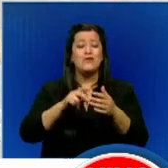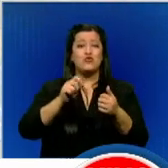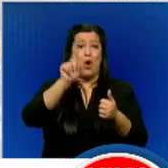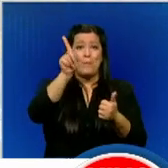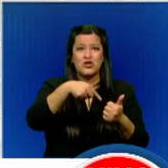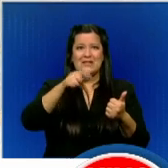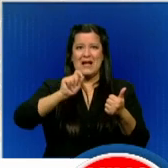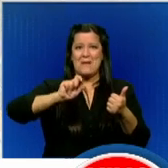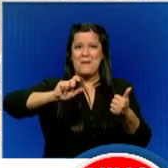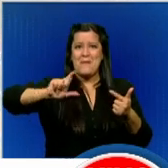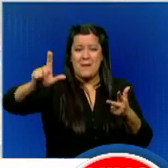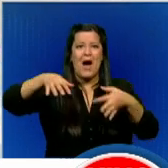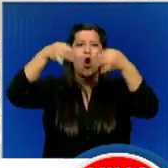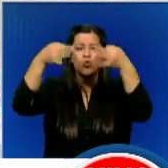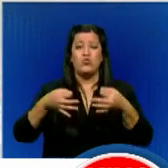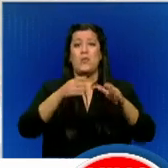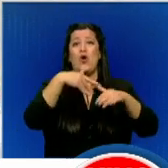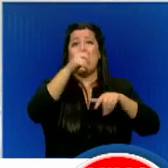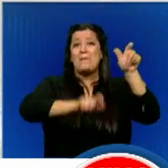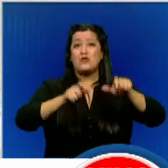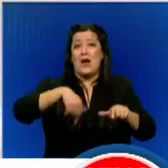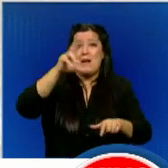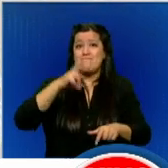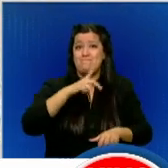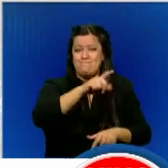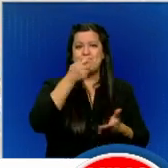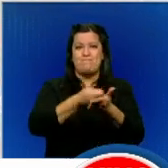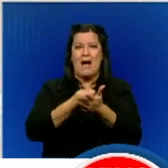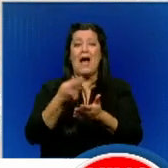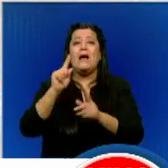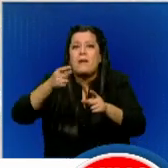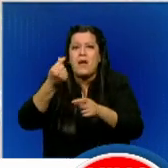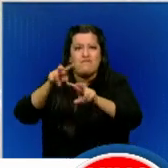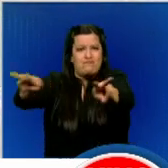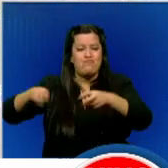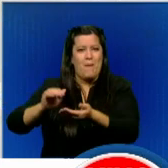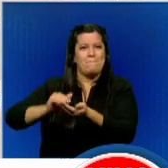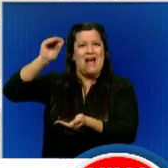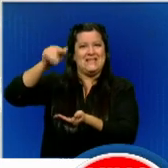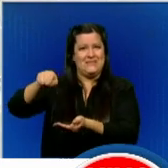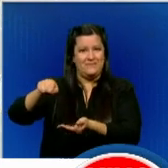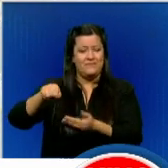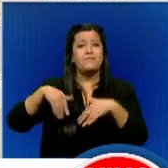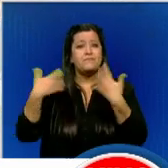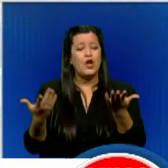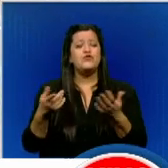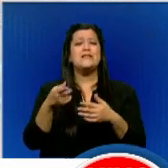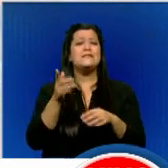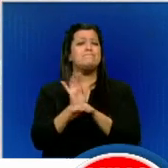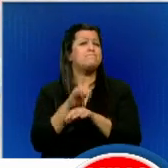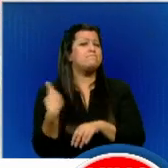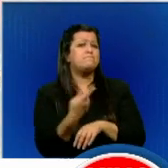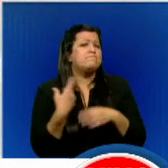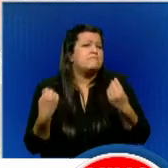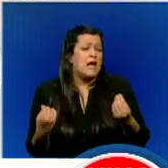solamente que son más justos porque pagan más el que más tiene sino que recaudan más recaudan más entonces lo que estamos haciendo